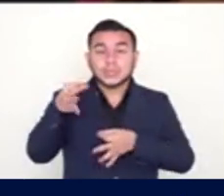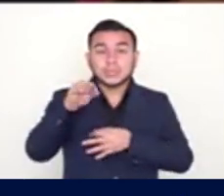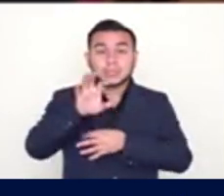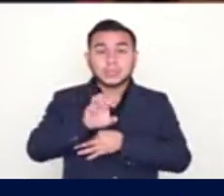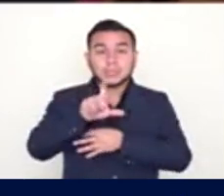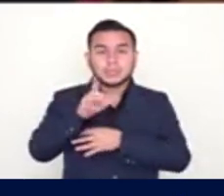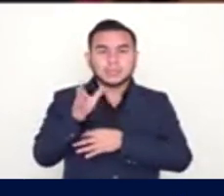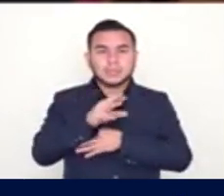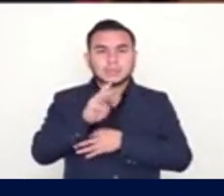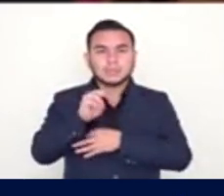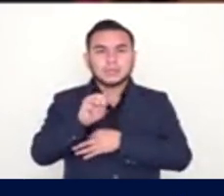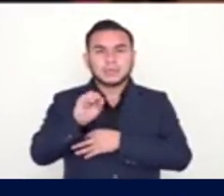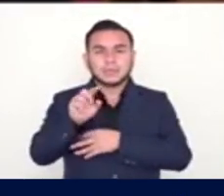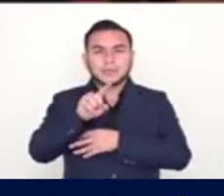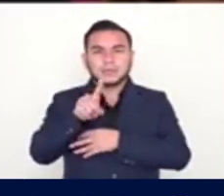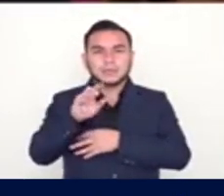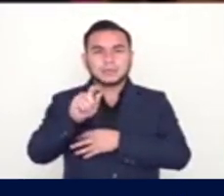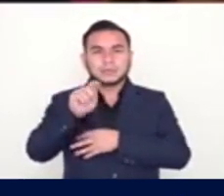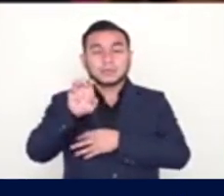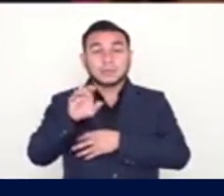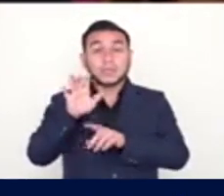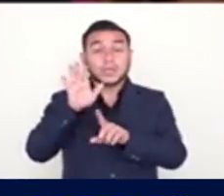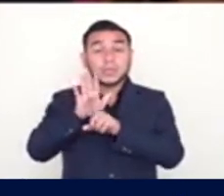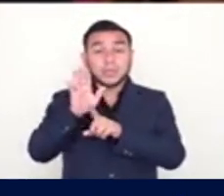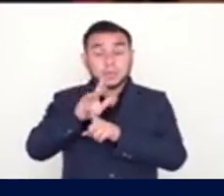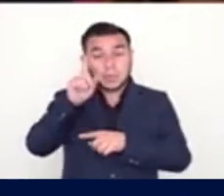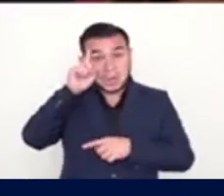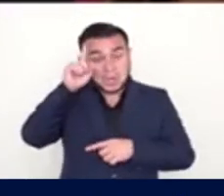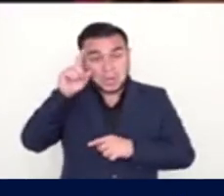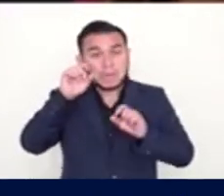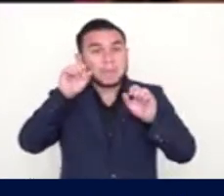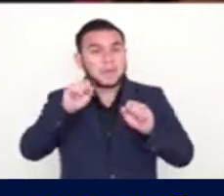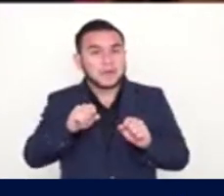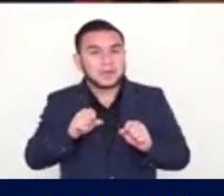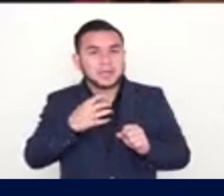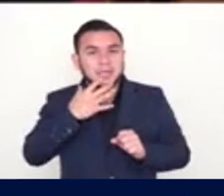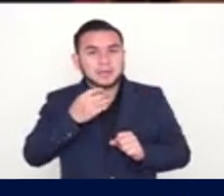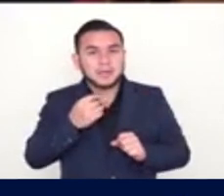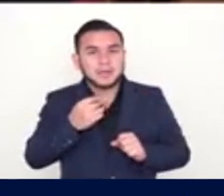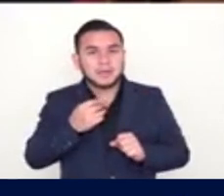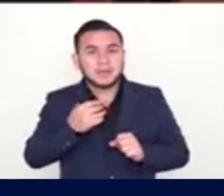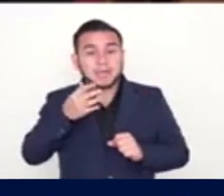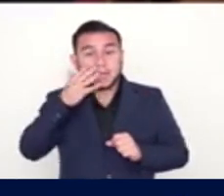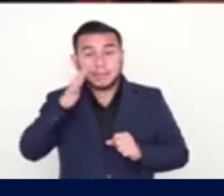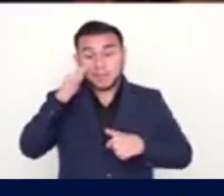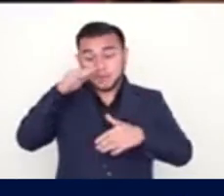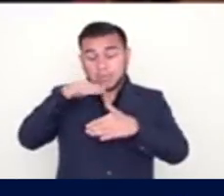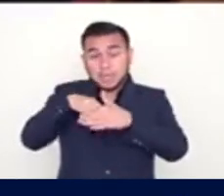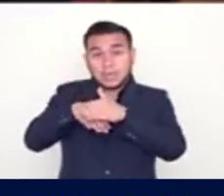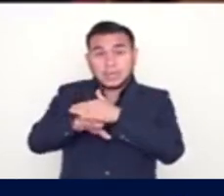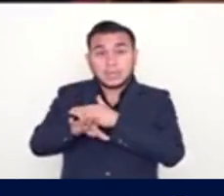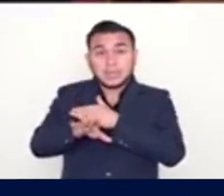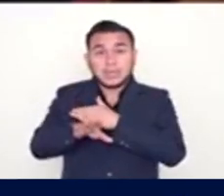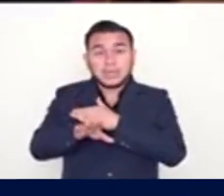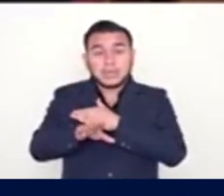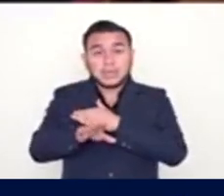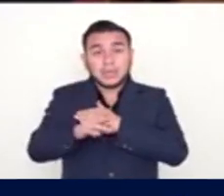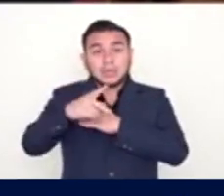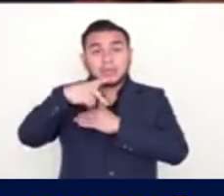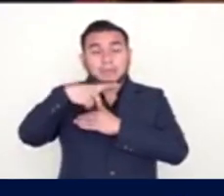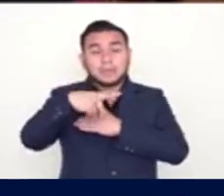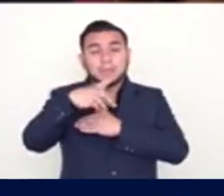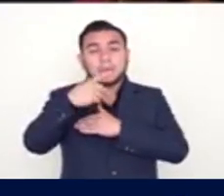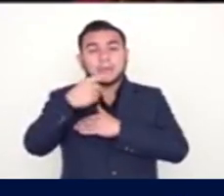Mozote están basados en una idea que usted cree que puede ocurrir, que una vez entrando el procurador